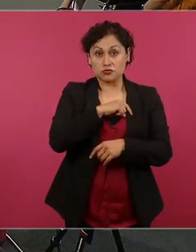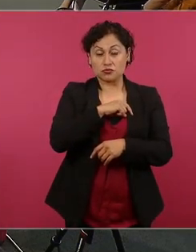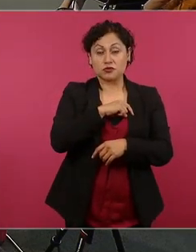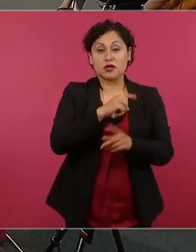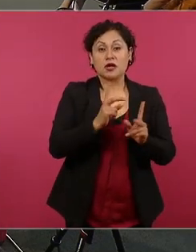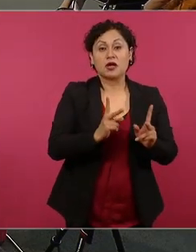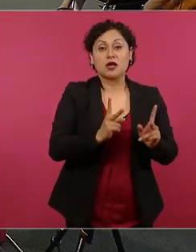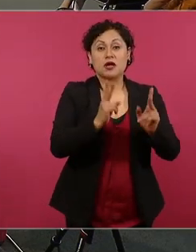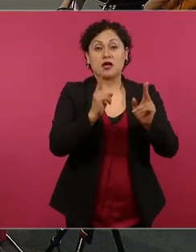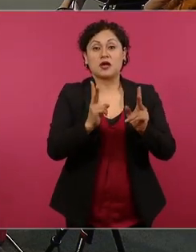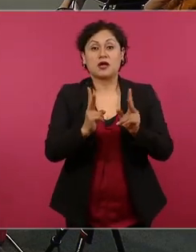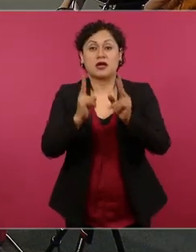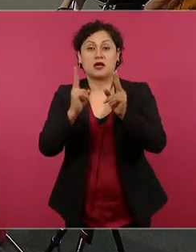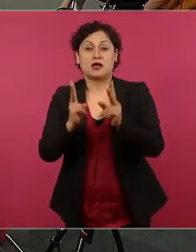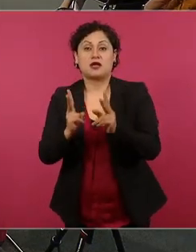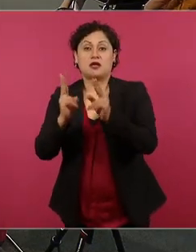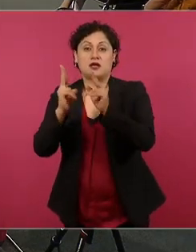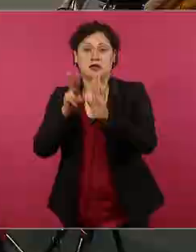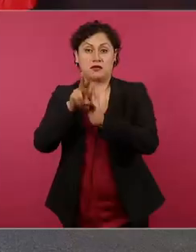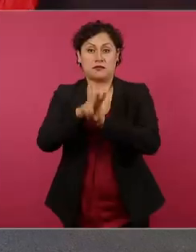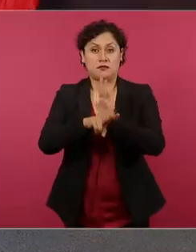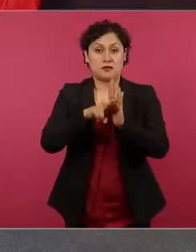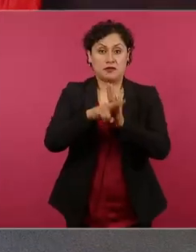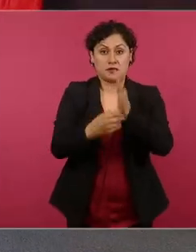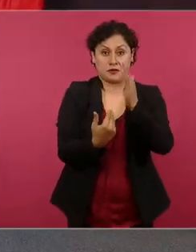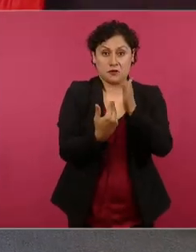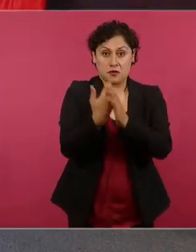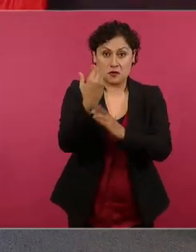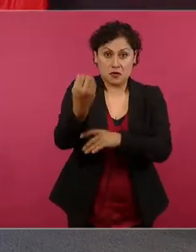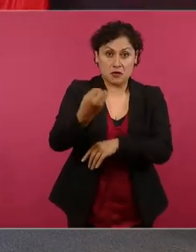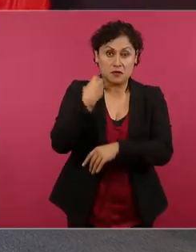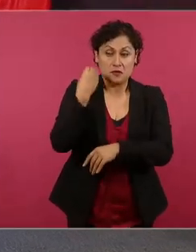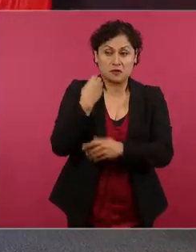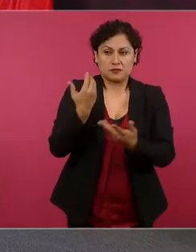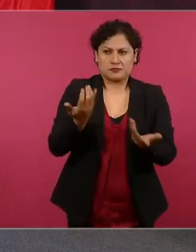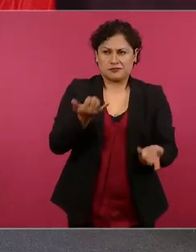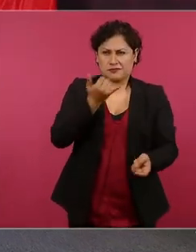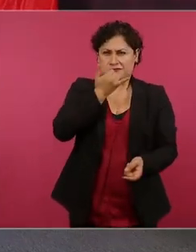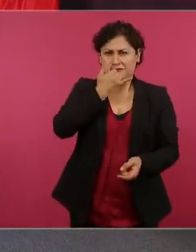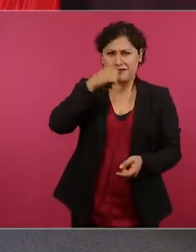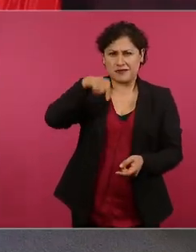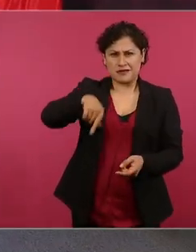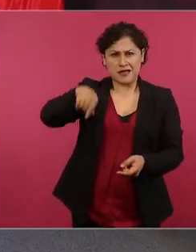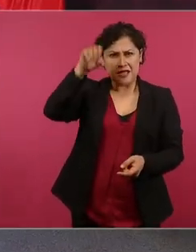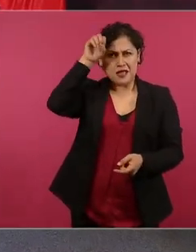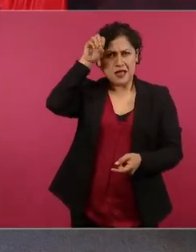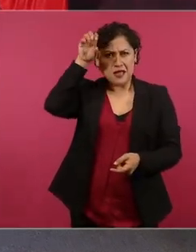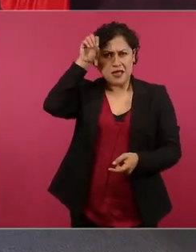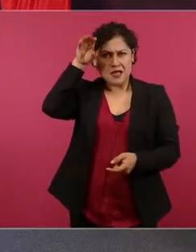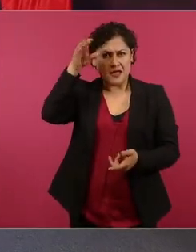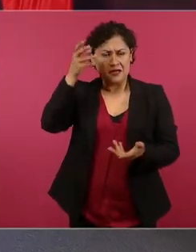mañaneras, que como si son en vivo, ¿cómo las editamos?